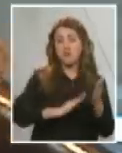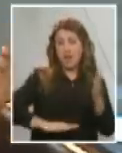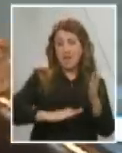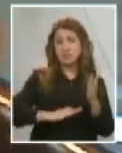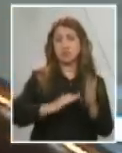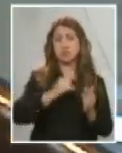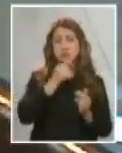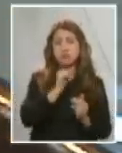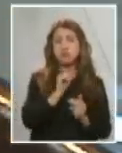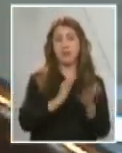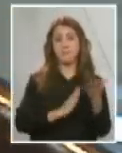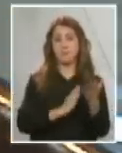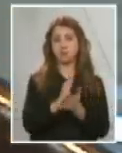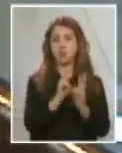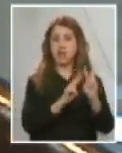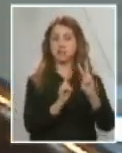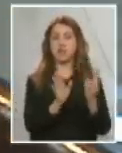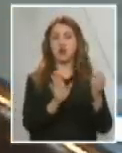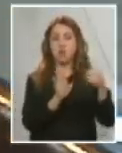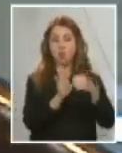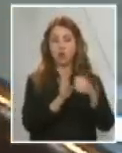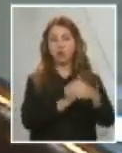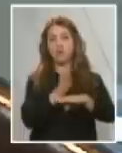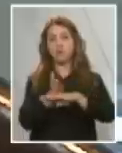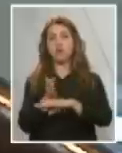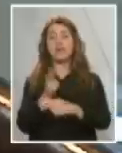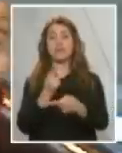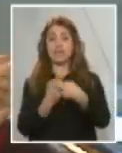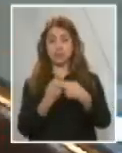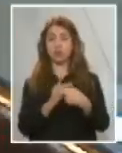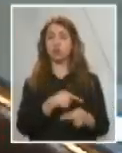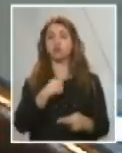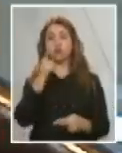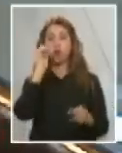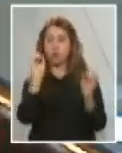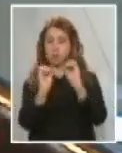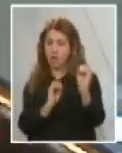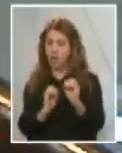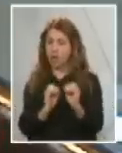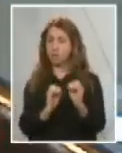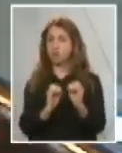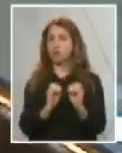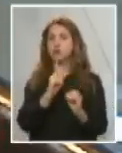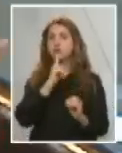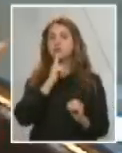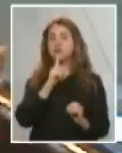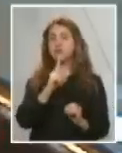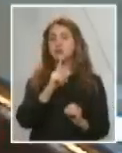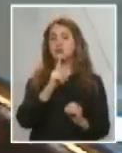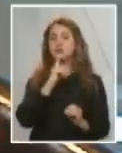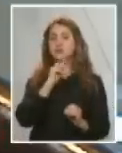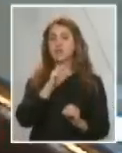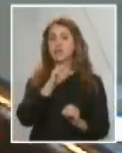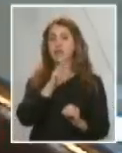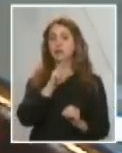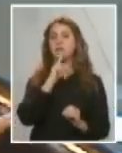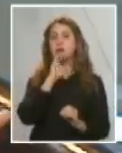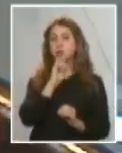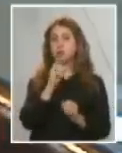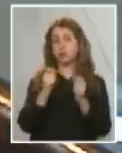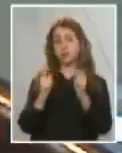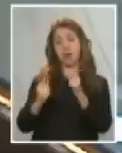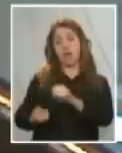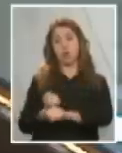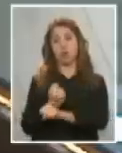Cuando recién ella estaba haciendo su guante, fue a Teletón, nosotros opinamos con la terapeuta, casi malvadas, tratando, pero para